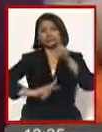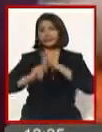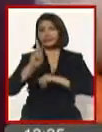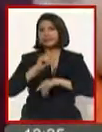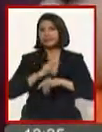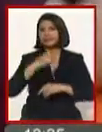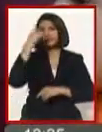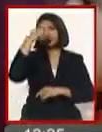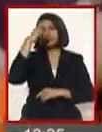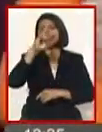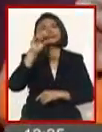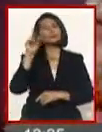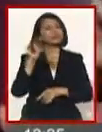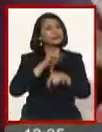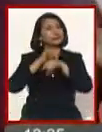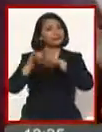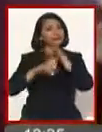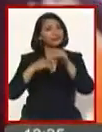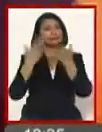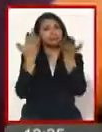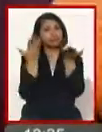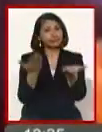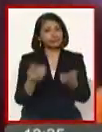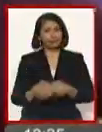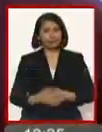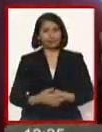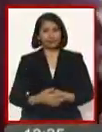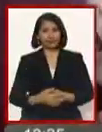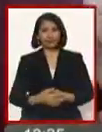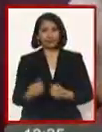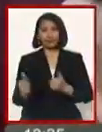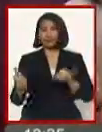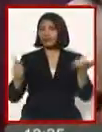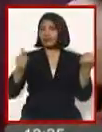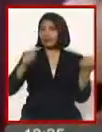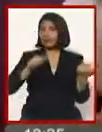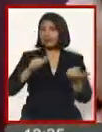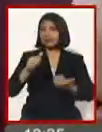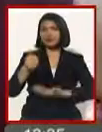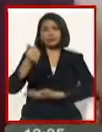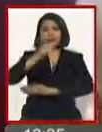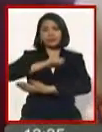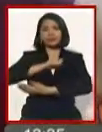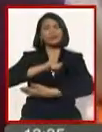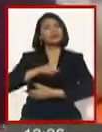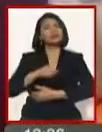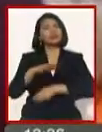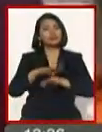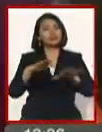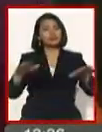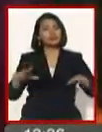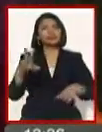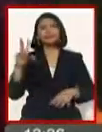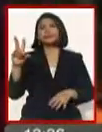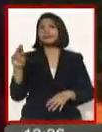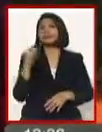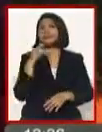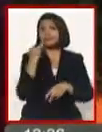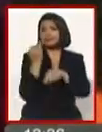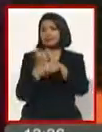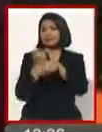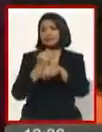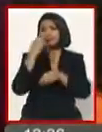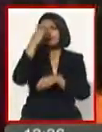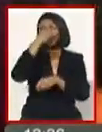católico no se deje engañar. Ese acto donde se bautizaron 106 personas no es un acto de la